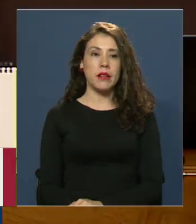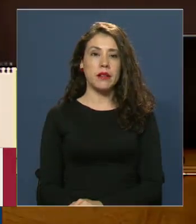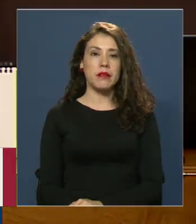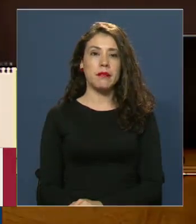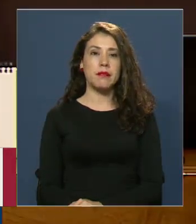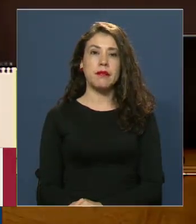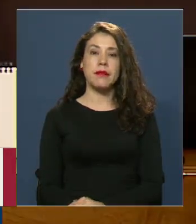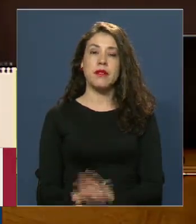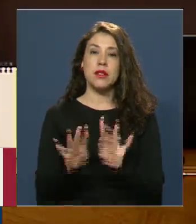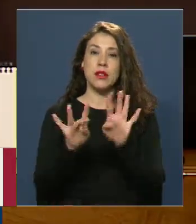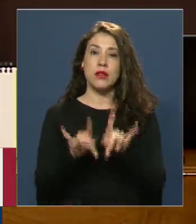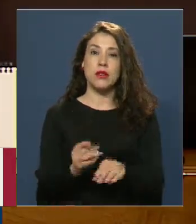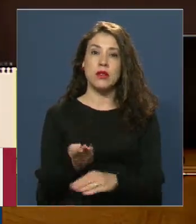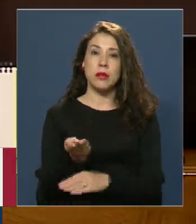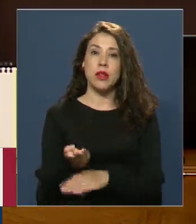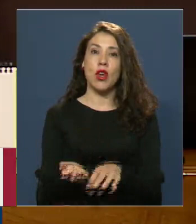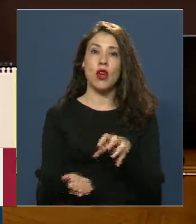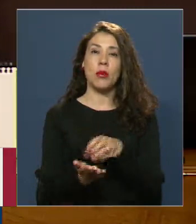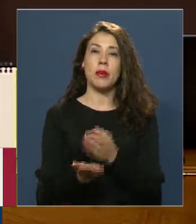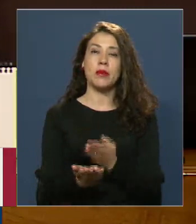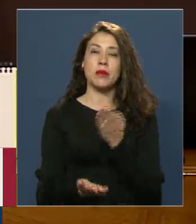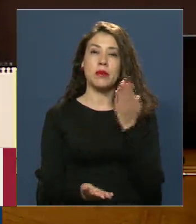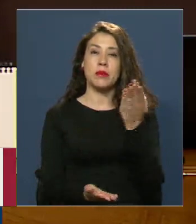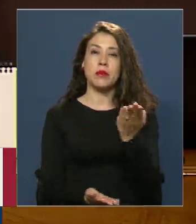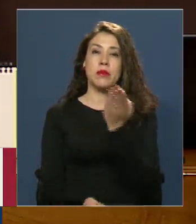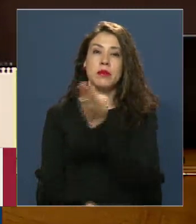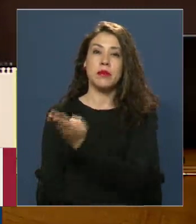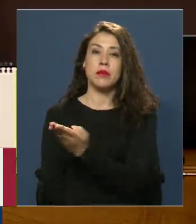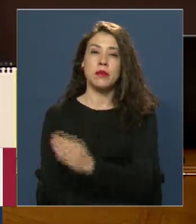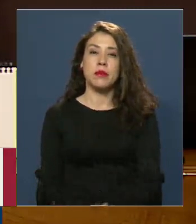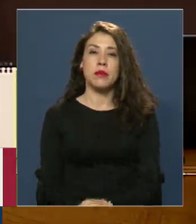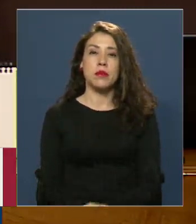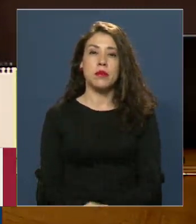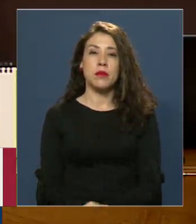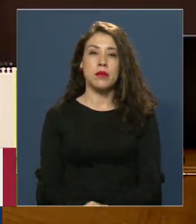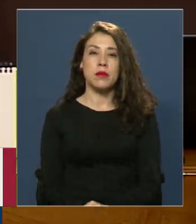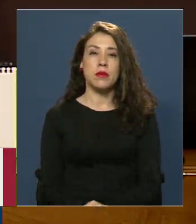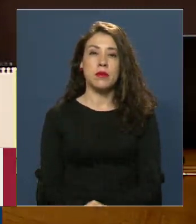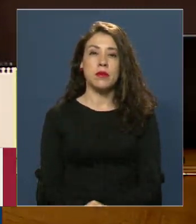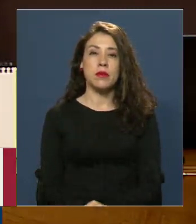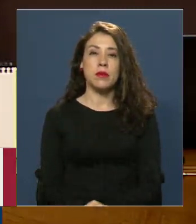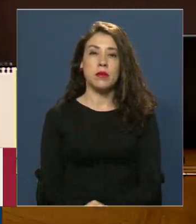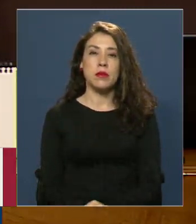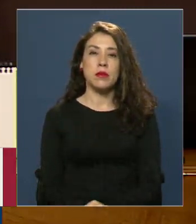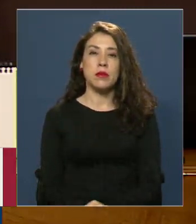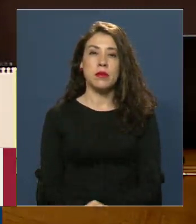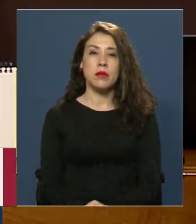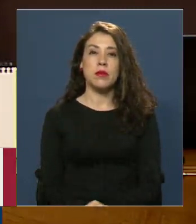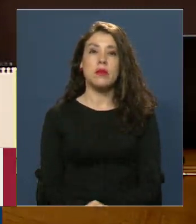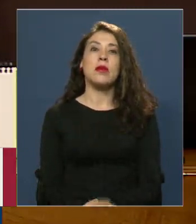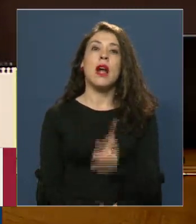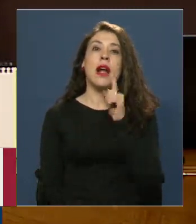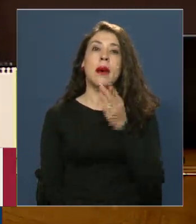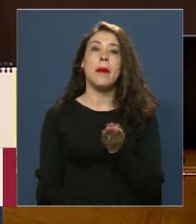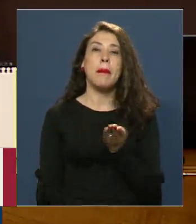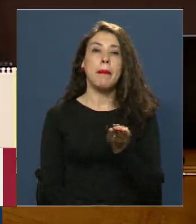se enviarán los oficios y las copias de su intervención correspondiente a quien usted ha